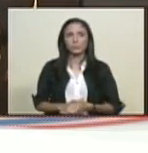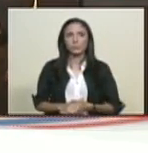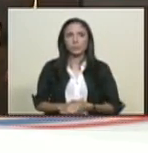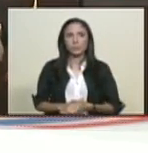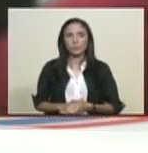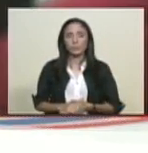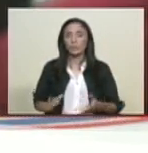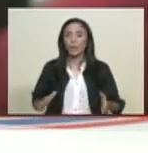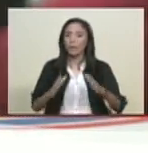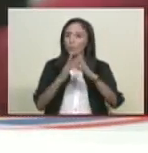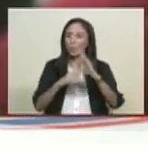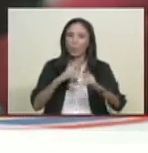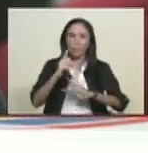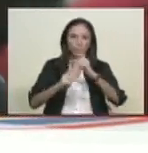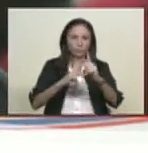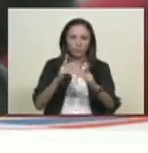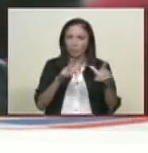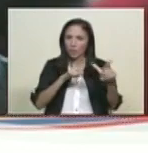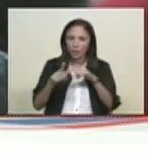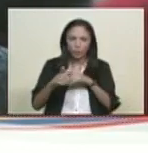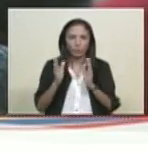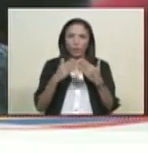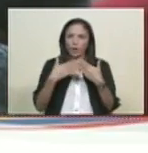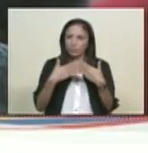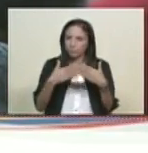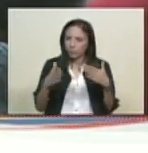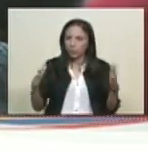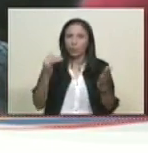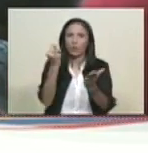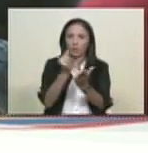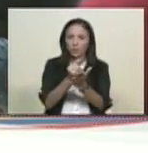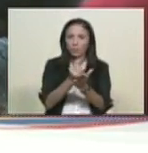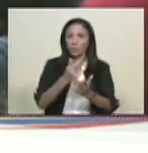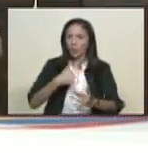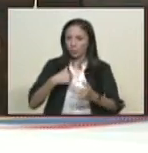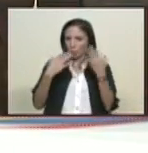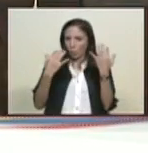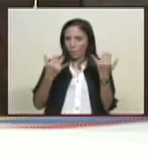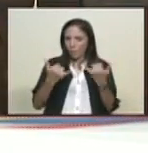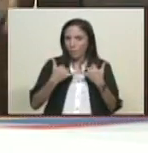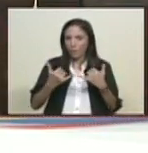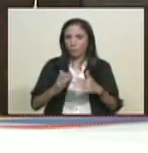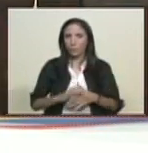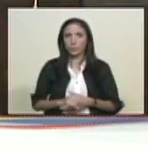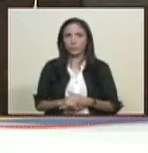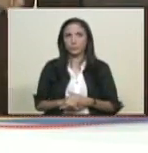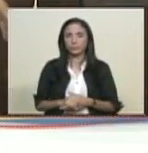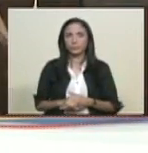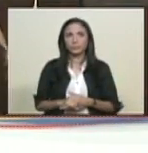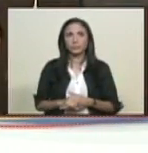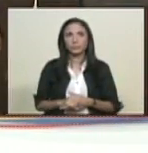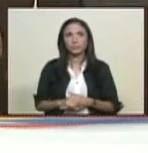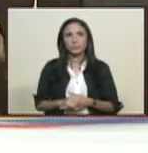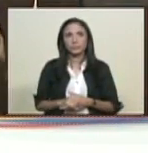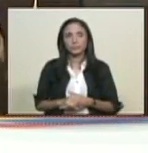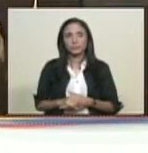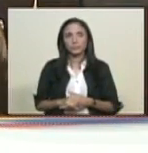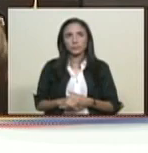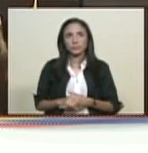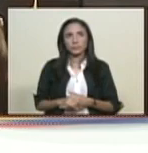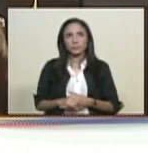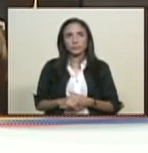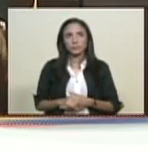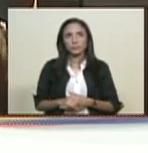El proceso de inscripción está abierto. Yo desde aquí, desde el Poder Judicial, con su debido permiso, presidente Michael